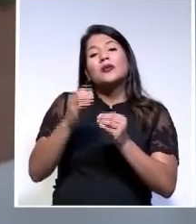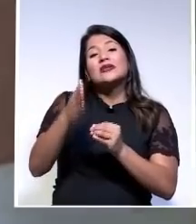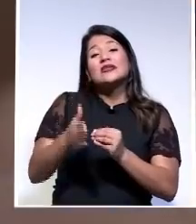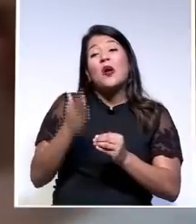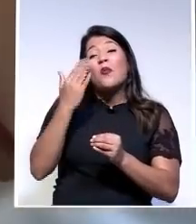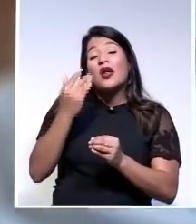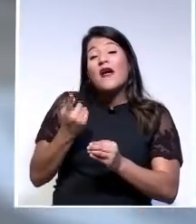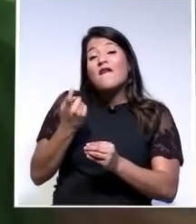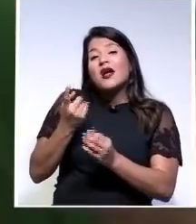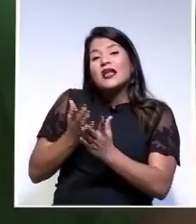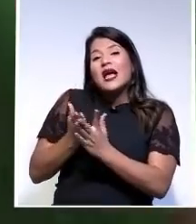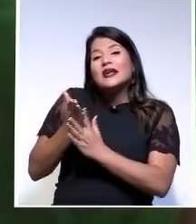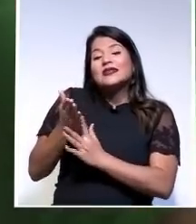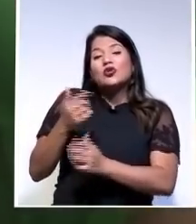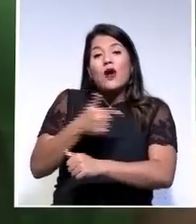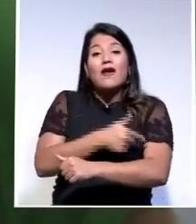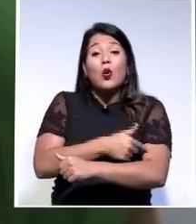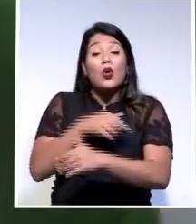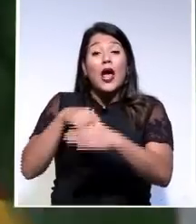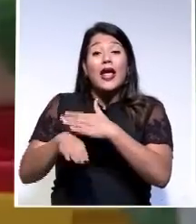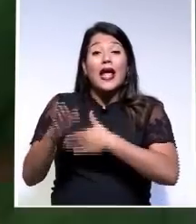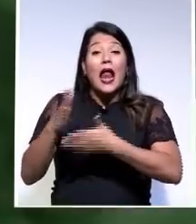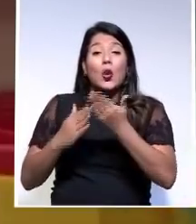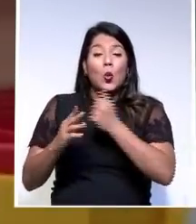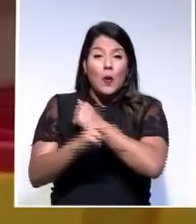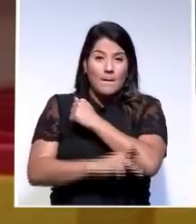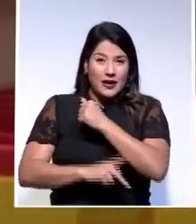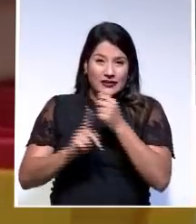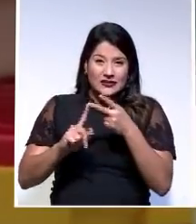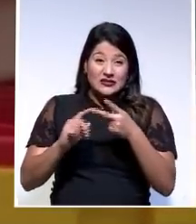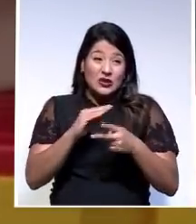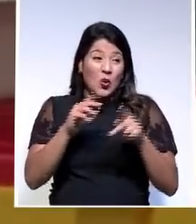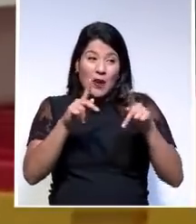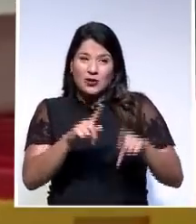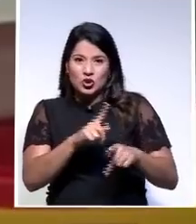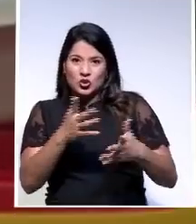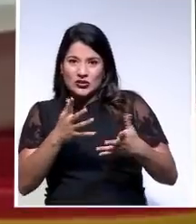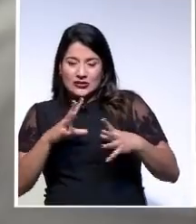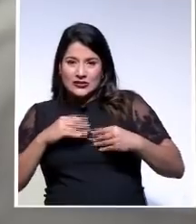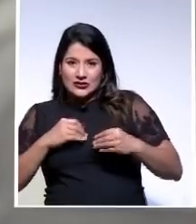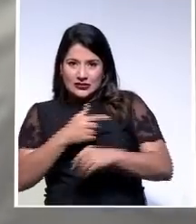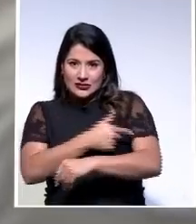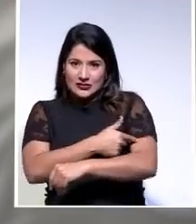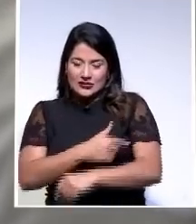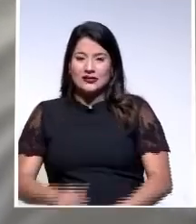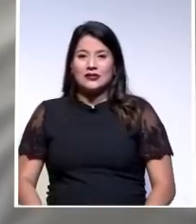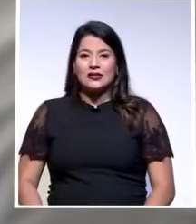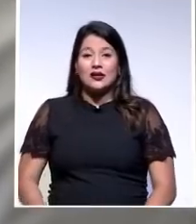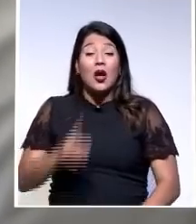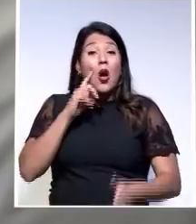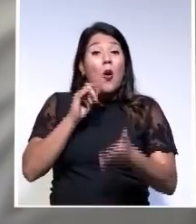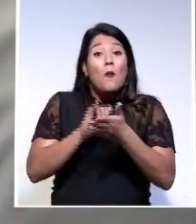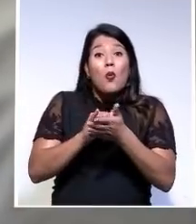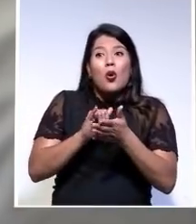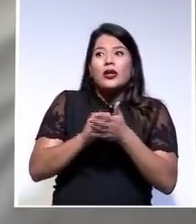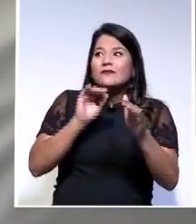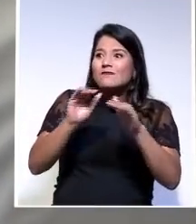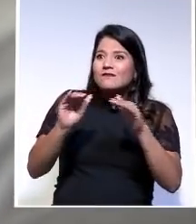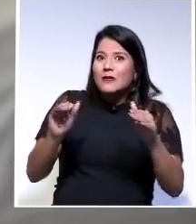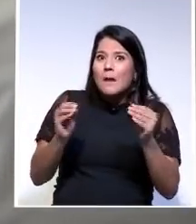a las vacunas en algunos países y una falta de aceptación de los inmunizantes en otros. Por eso llamó a aumentar la capacidad